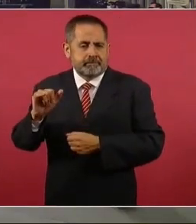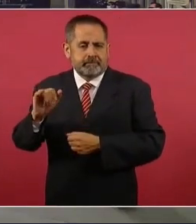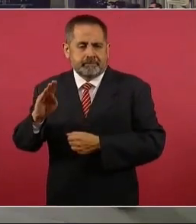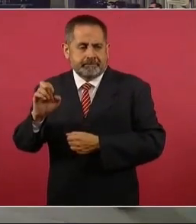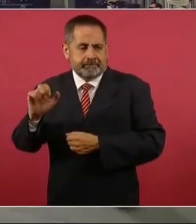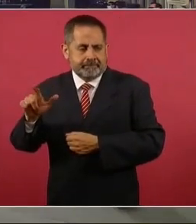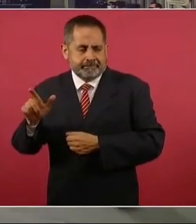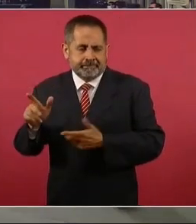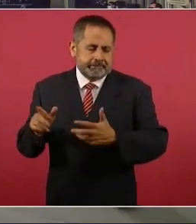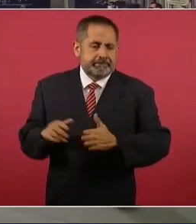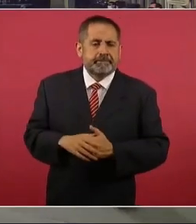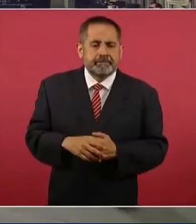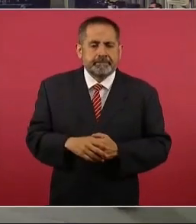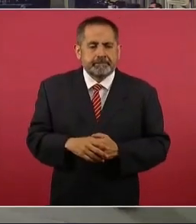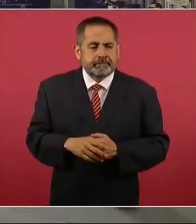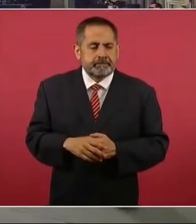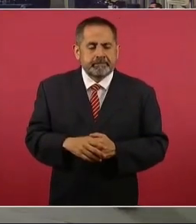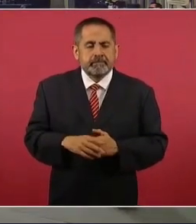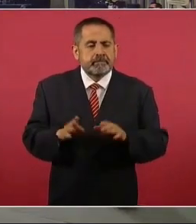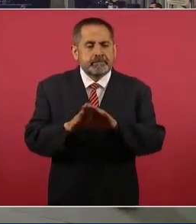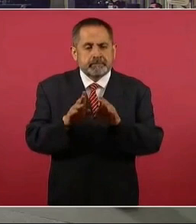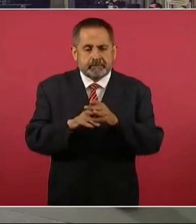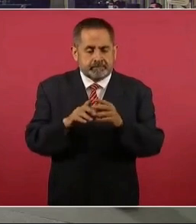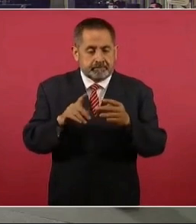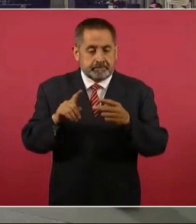Luego, reformistas